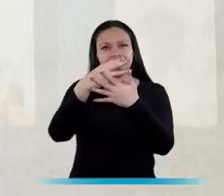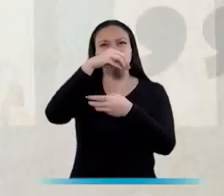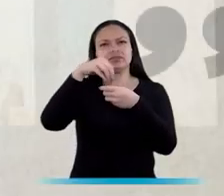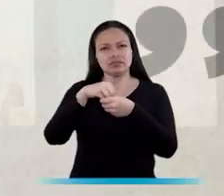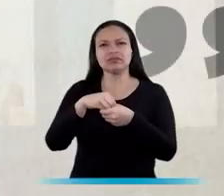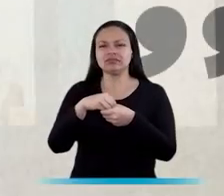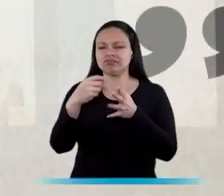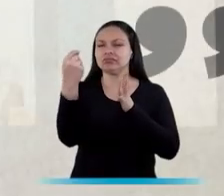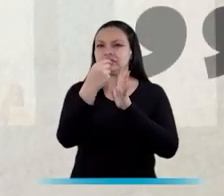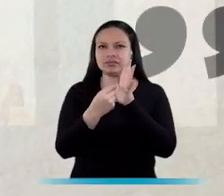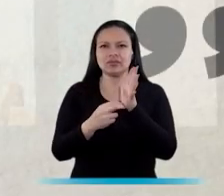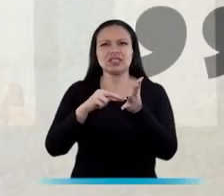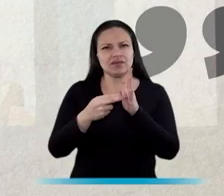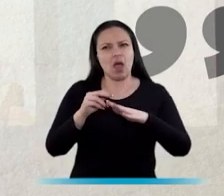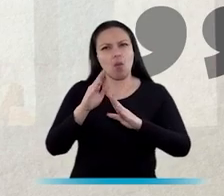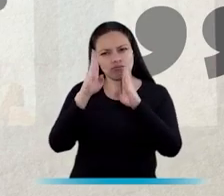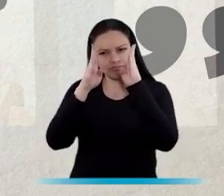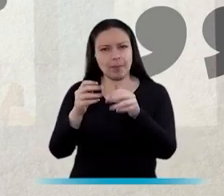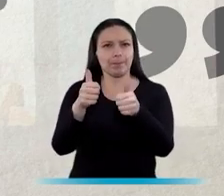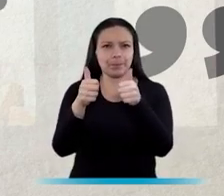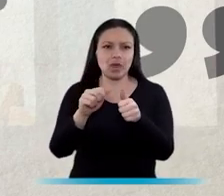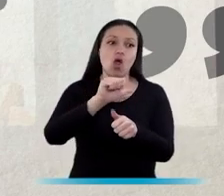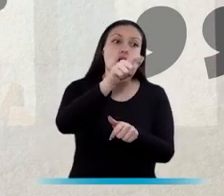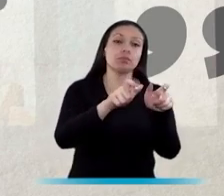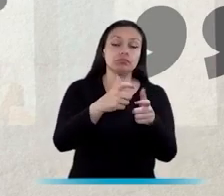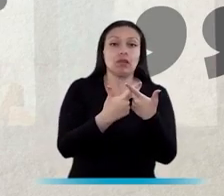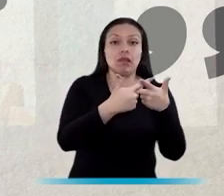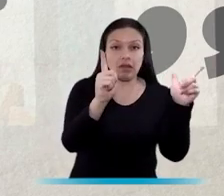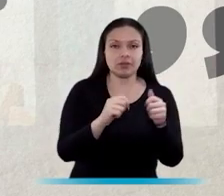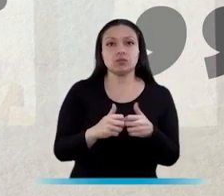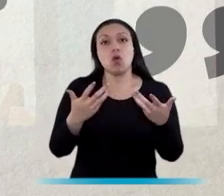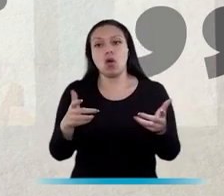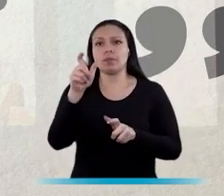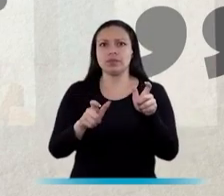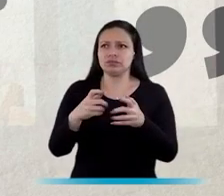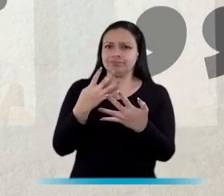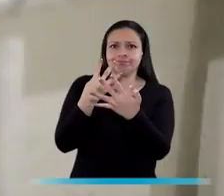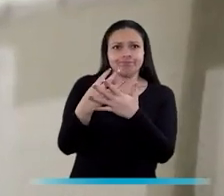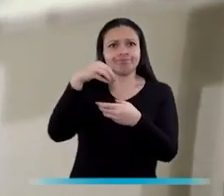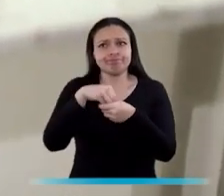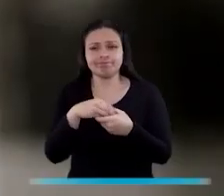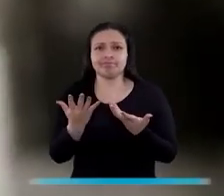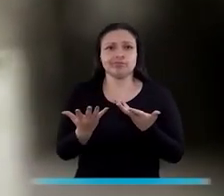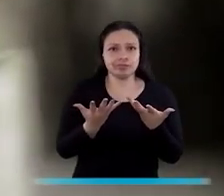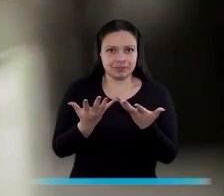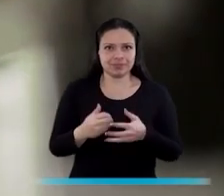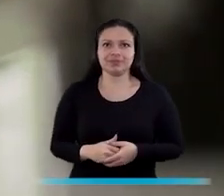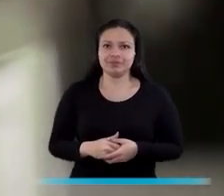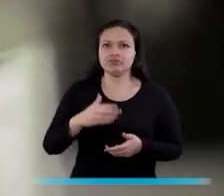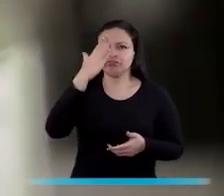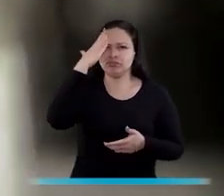necesario. En materia carcelaria, en relación con que se aplicaran las medidas ordinarias para darle la libertad o beneficios